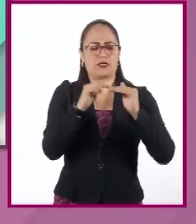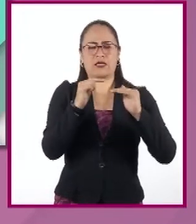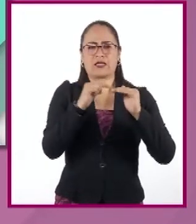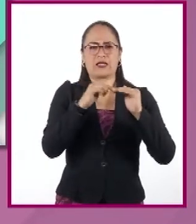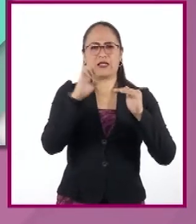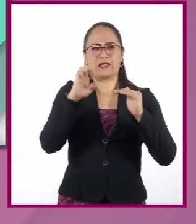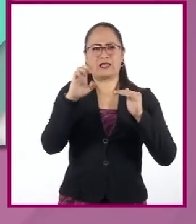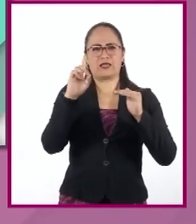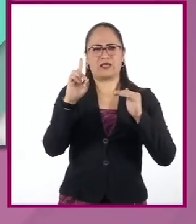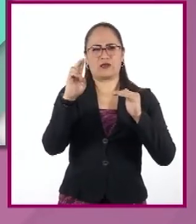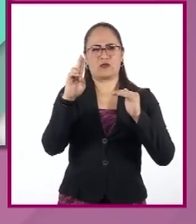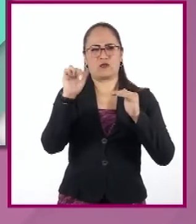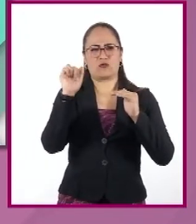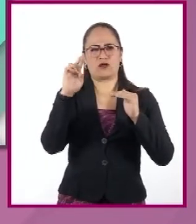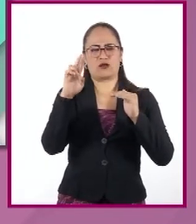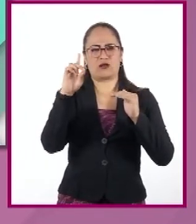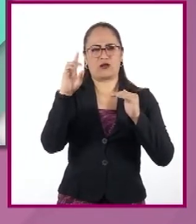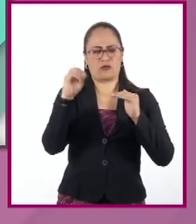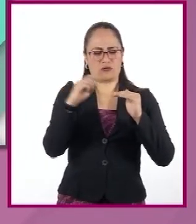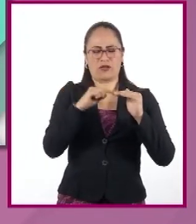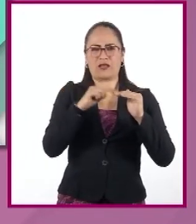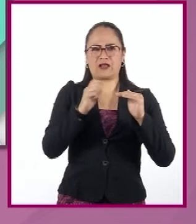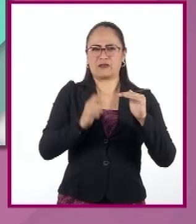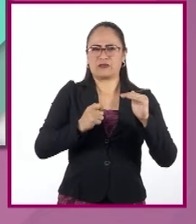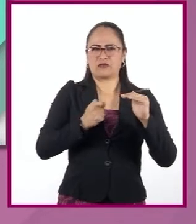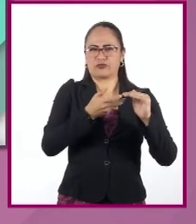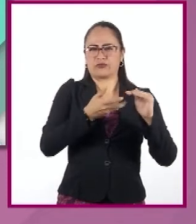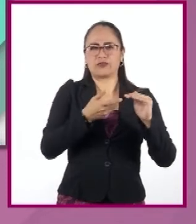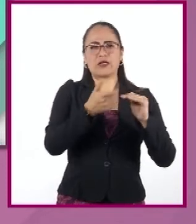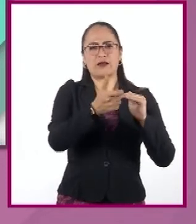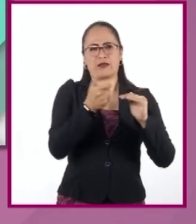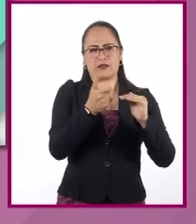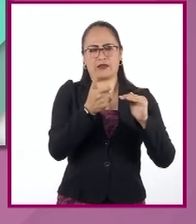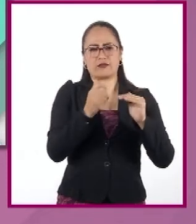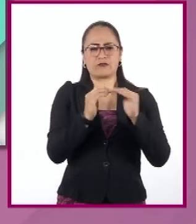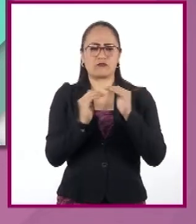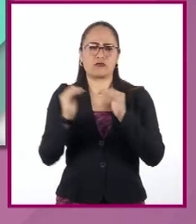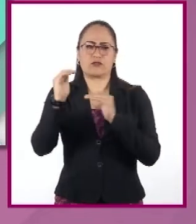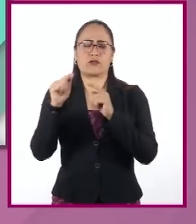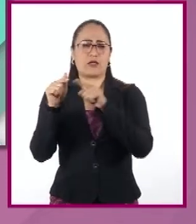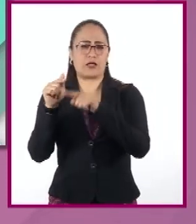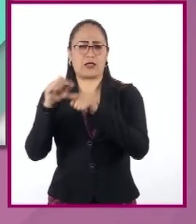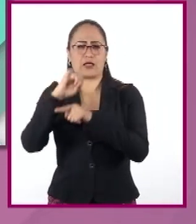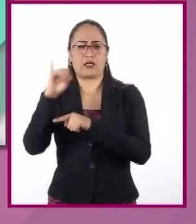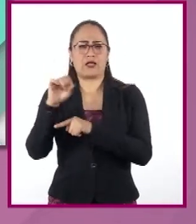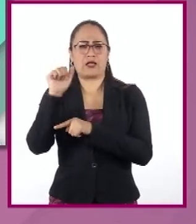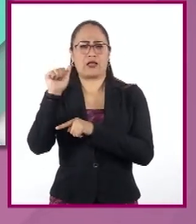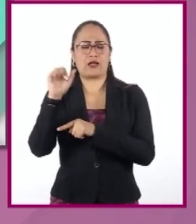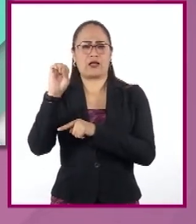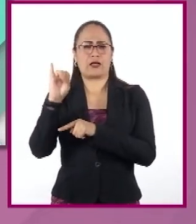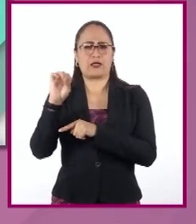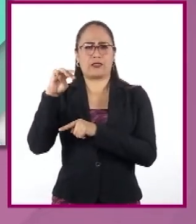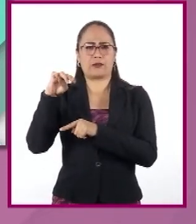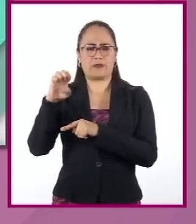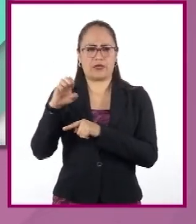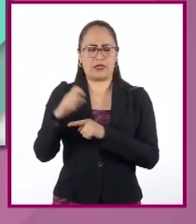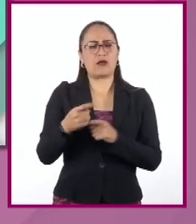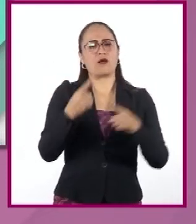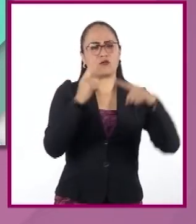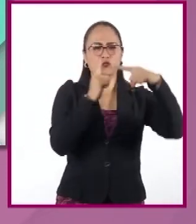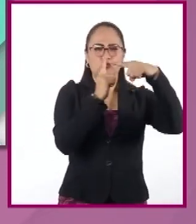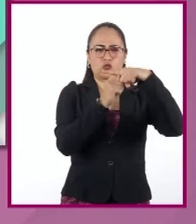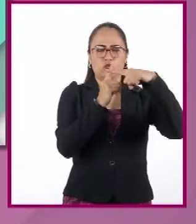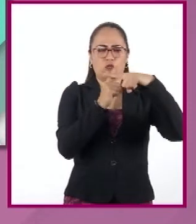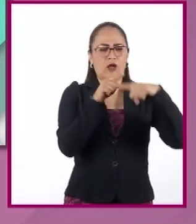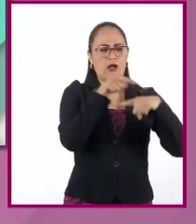lo representamos con la incógnita X, entonces lo ahorrado por Jaime se puede expresar como la suma de lo